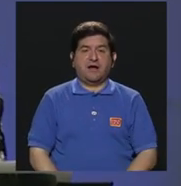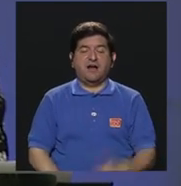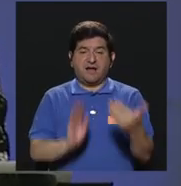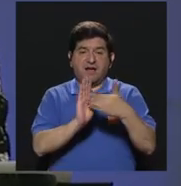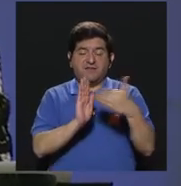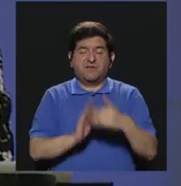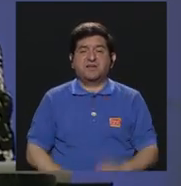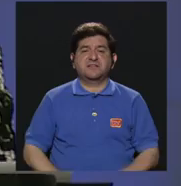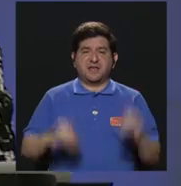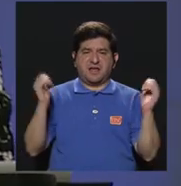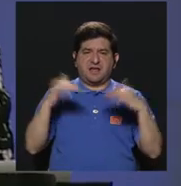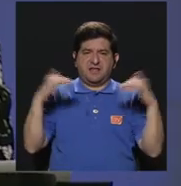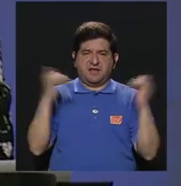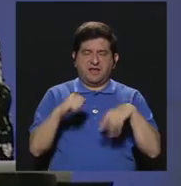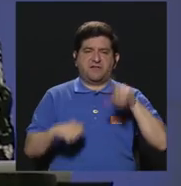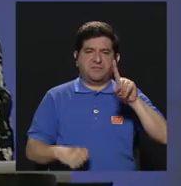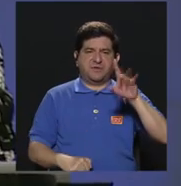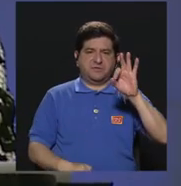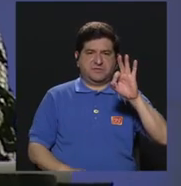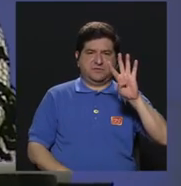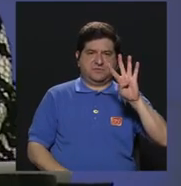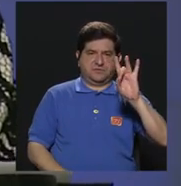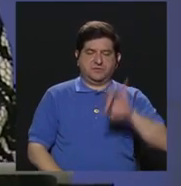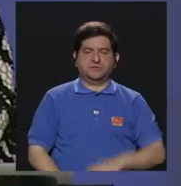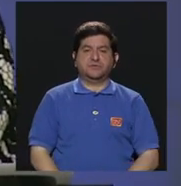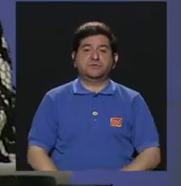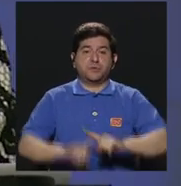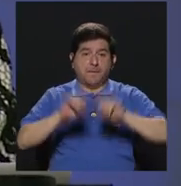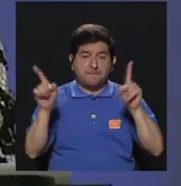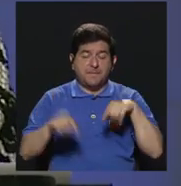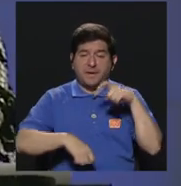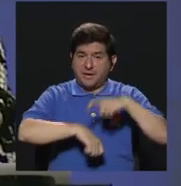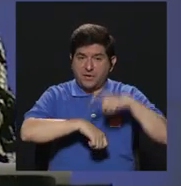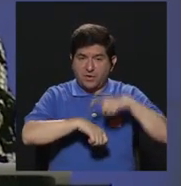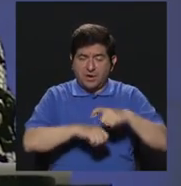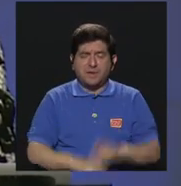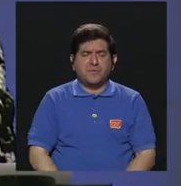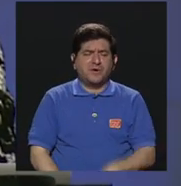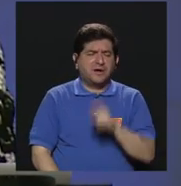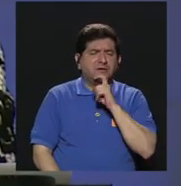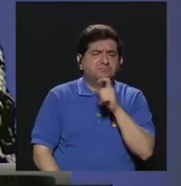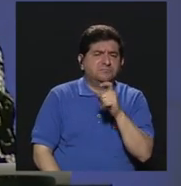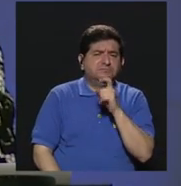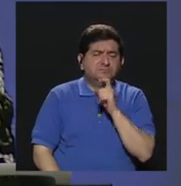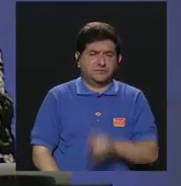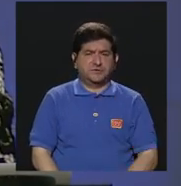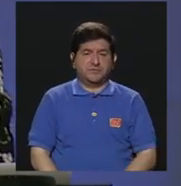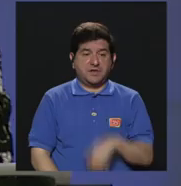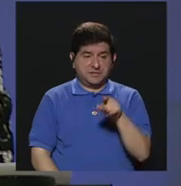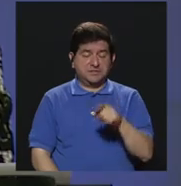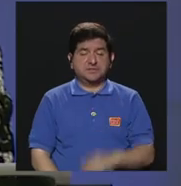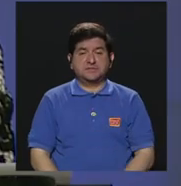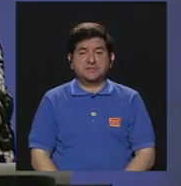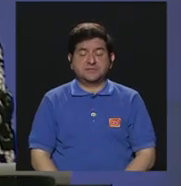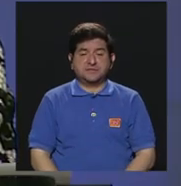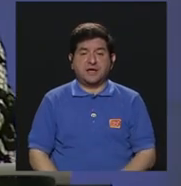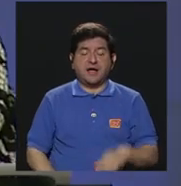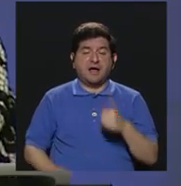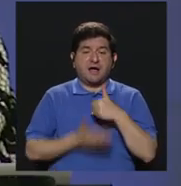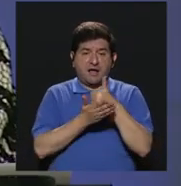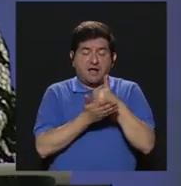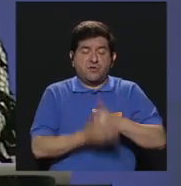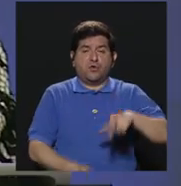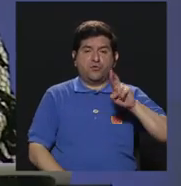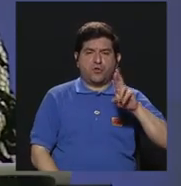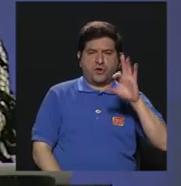Guerra Civil del 48. Sin embargo, ese periodo oscuro en gran parte fue iluminado por Rodrigo